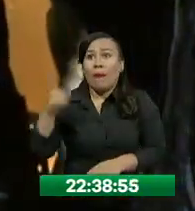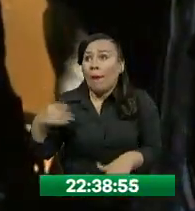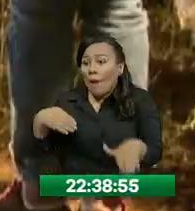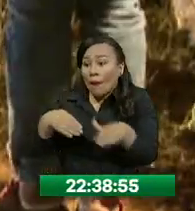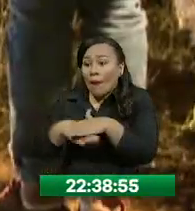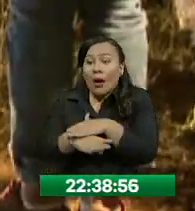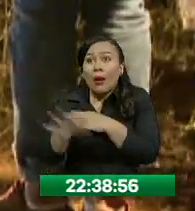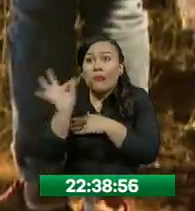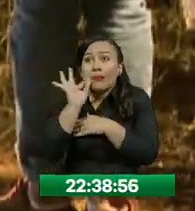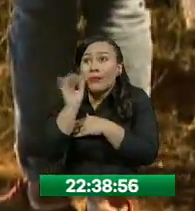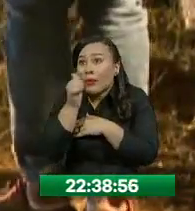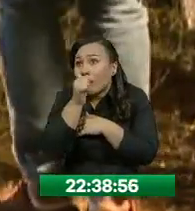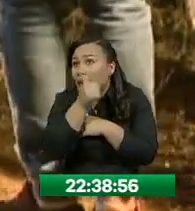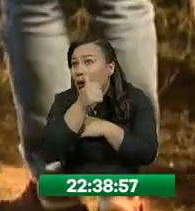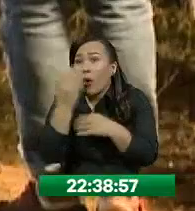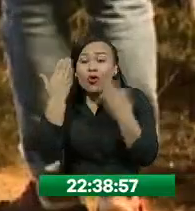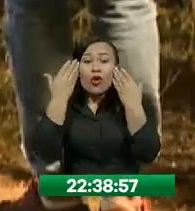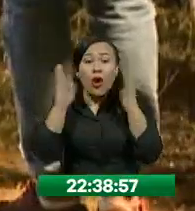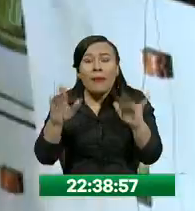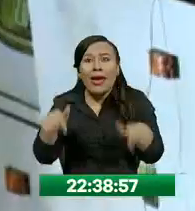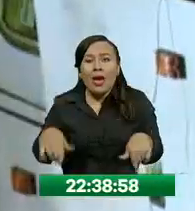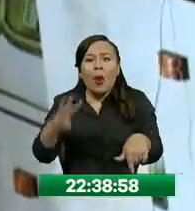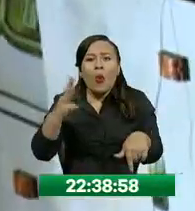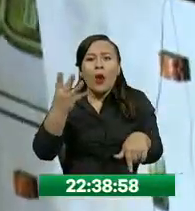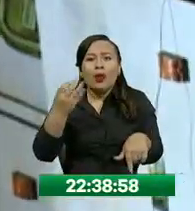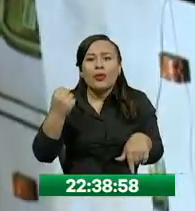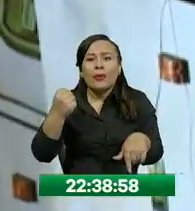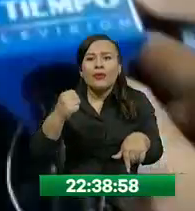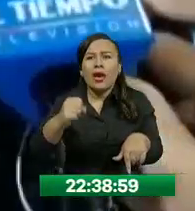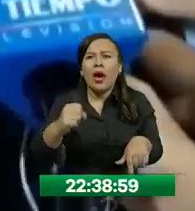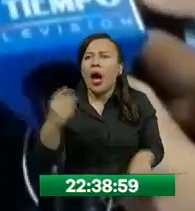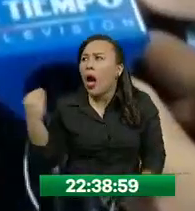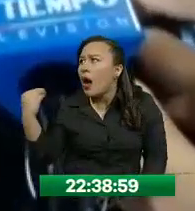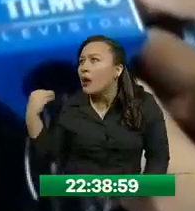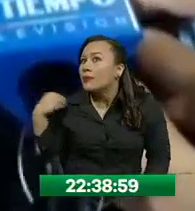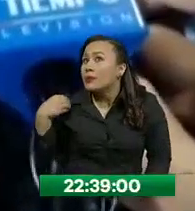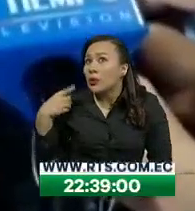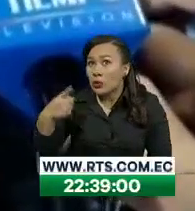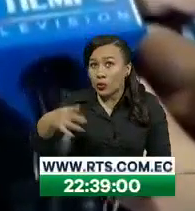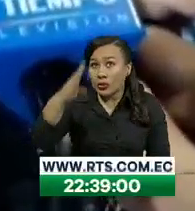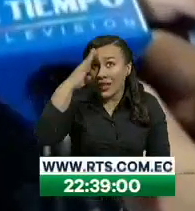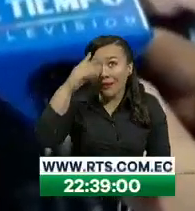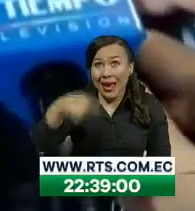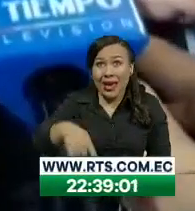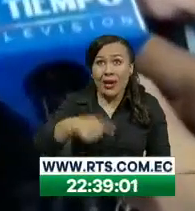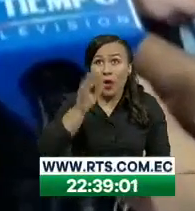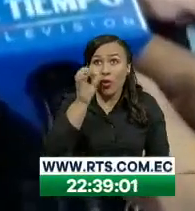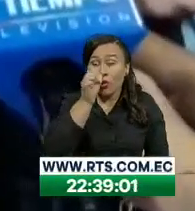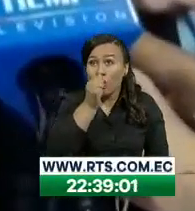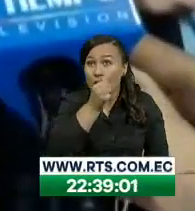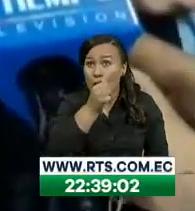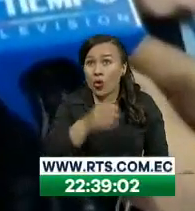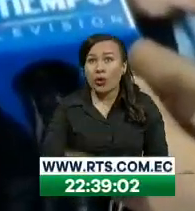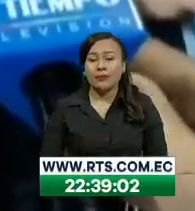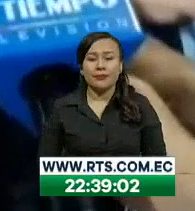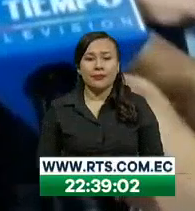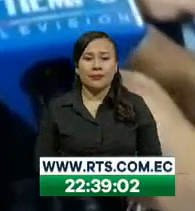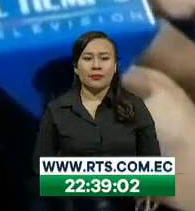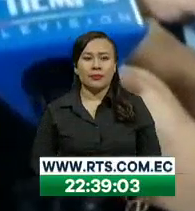droga, que el viaje de la muerte era el cuarto y en este algo se enteró. ¿Usted sabía que había droga en ese bus?